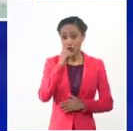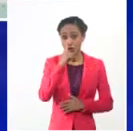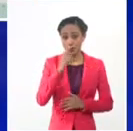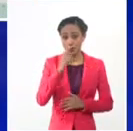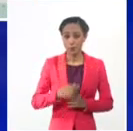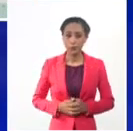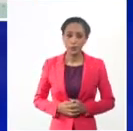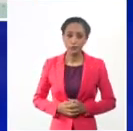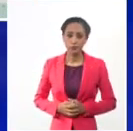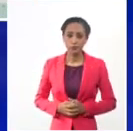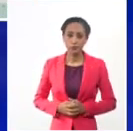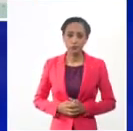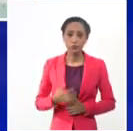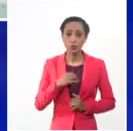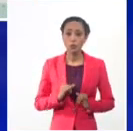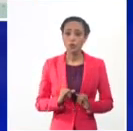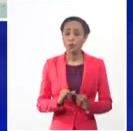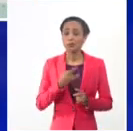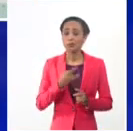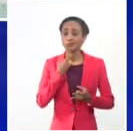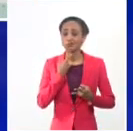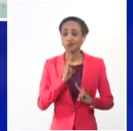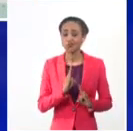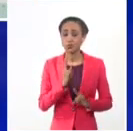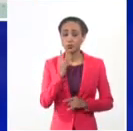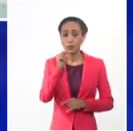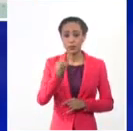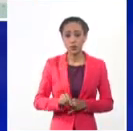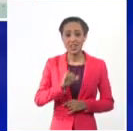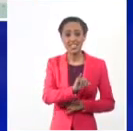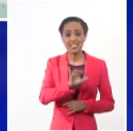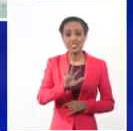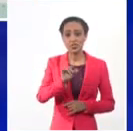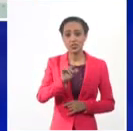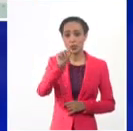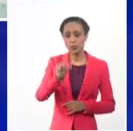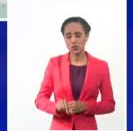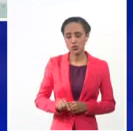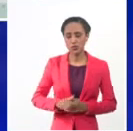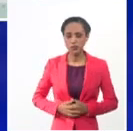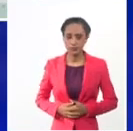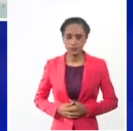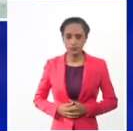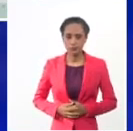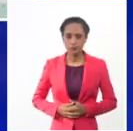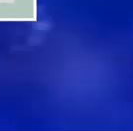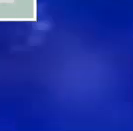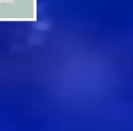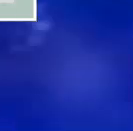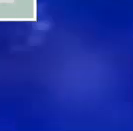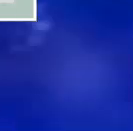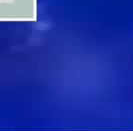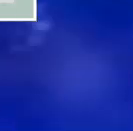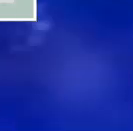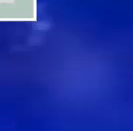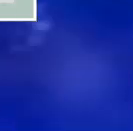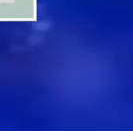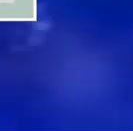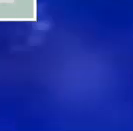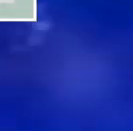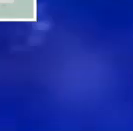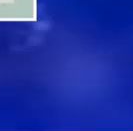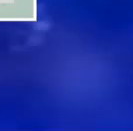donde tuvimos que lamentar el fallecimiento de 65 personas, con un promedio de 2 fallecidos